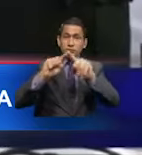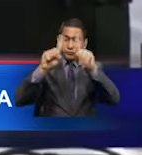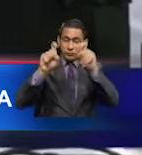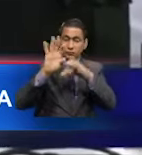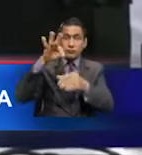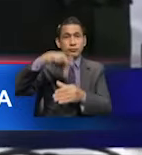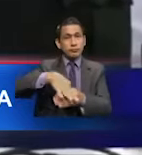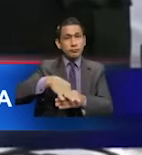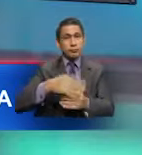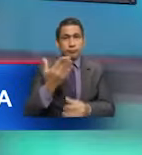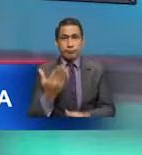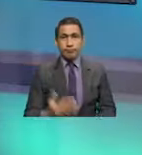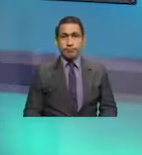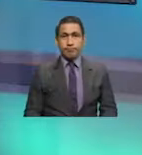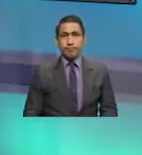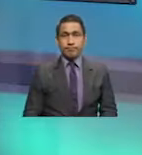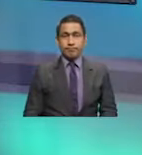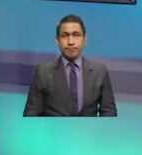popular.